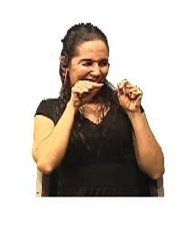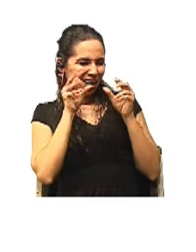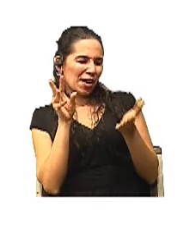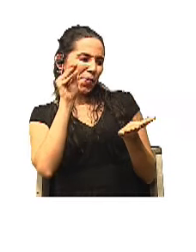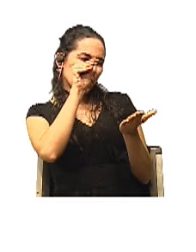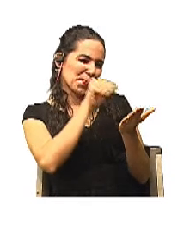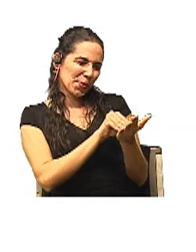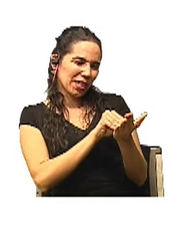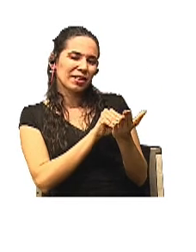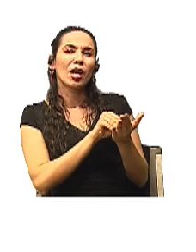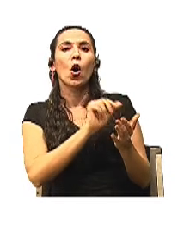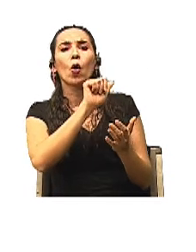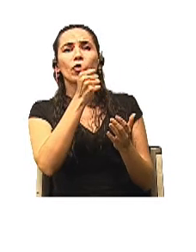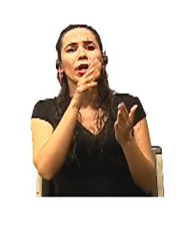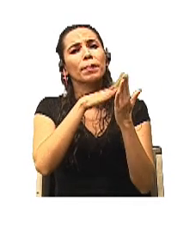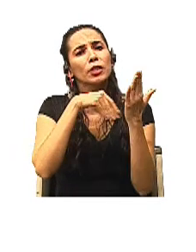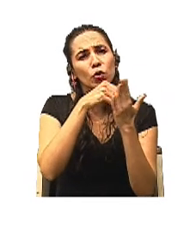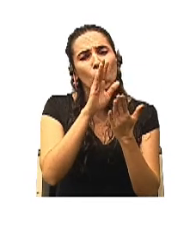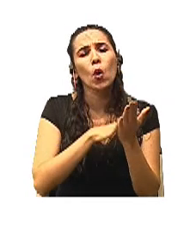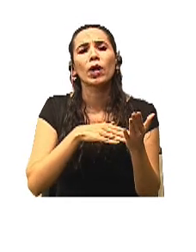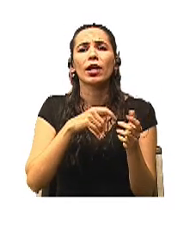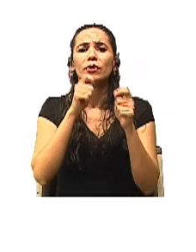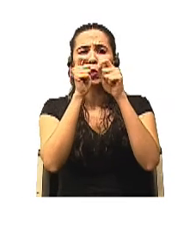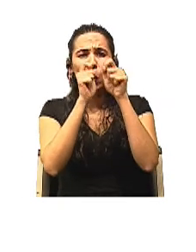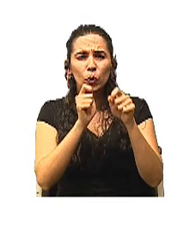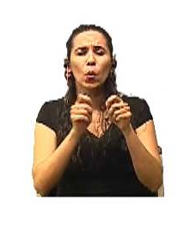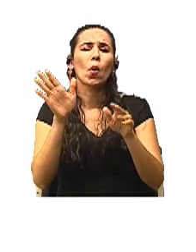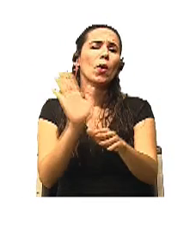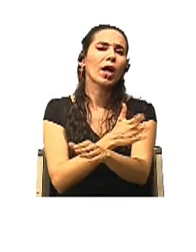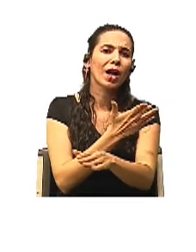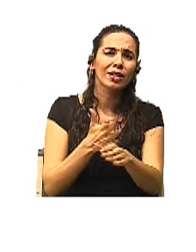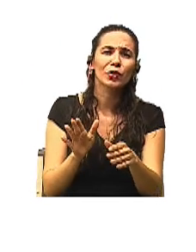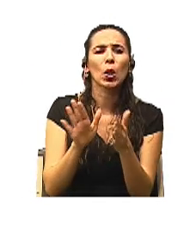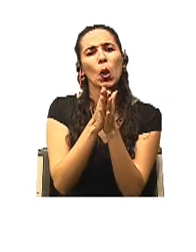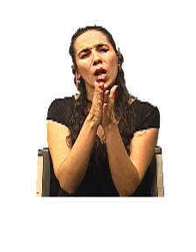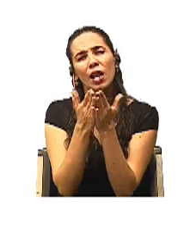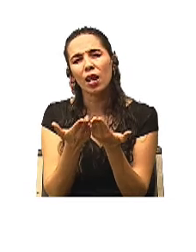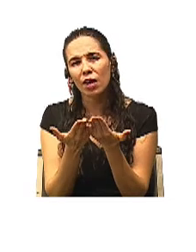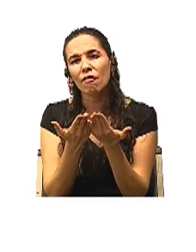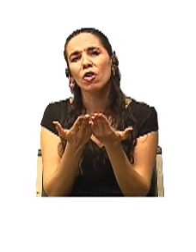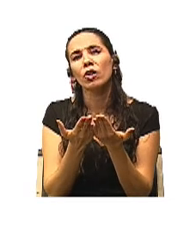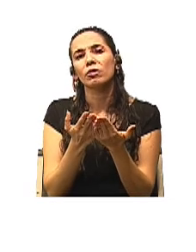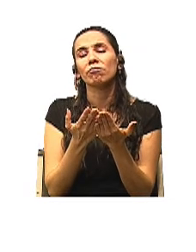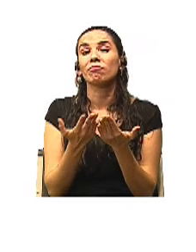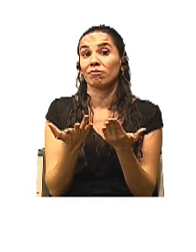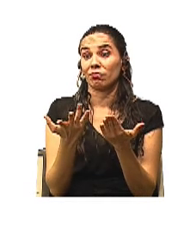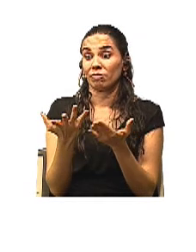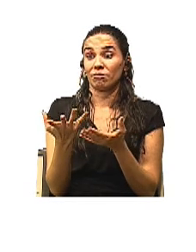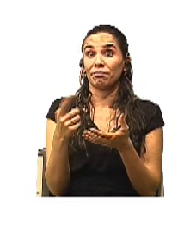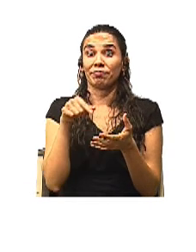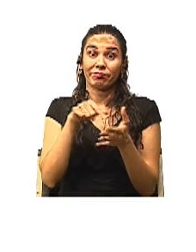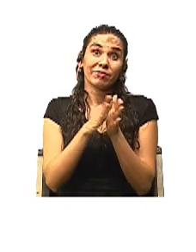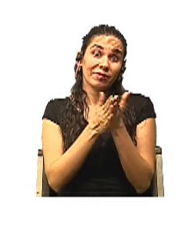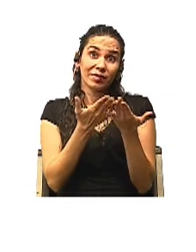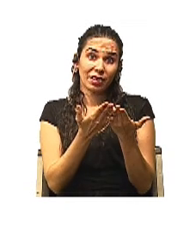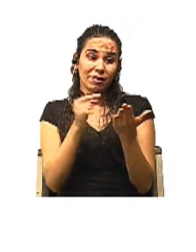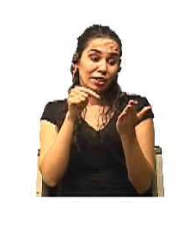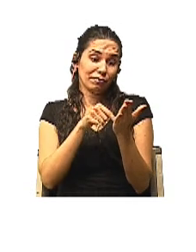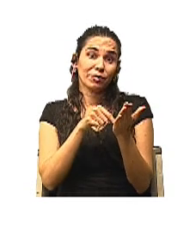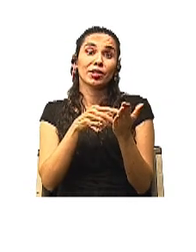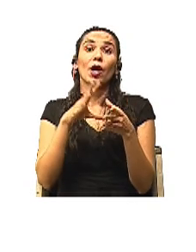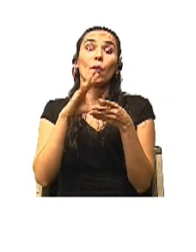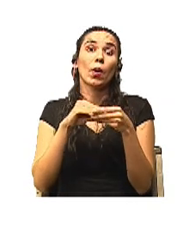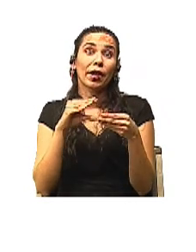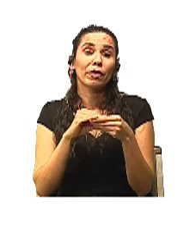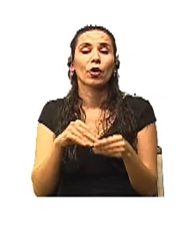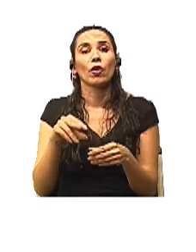otra pintura, escultura, canción, libro. Y dentro de los libros pues tenemos cuentos,